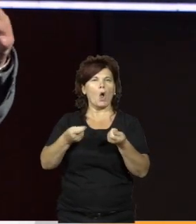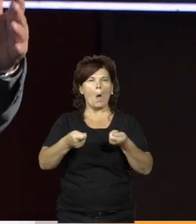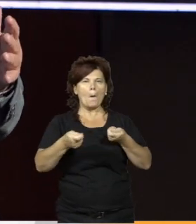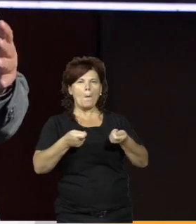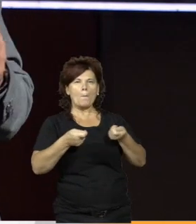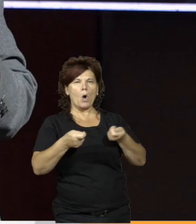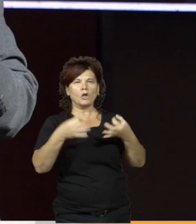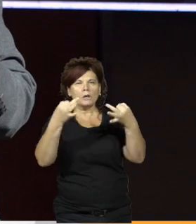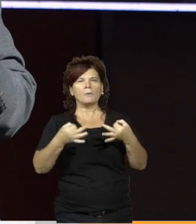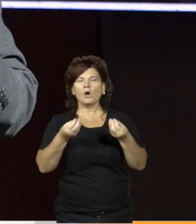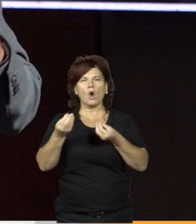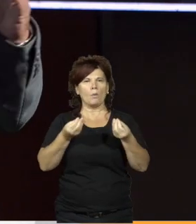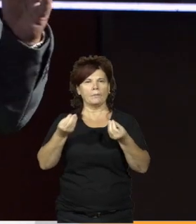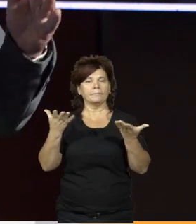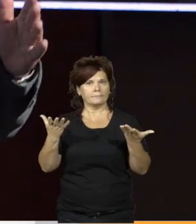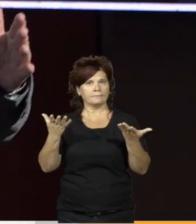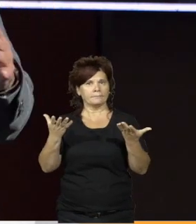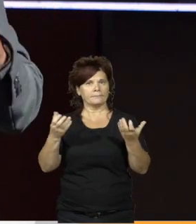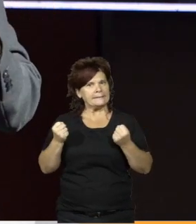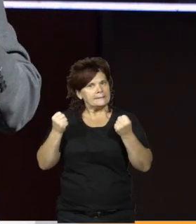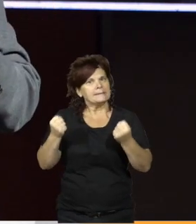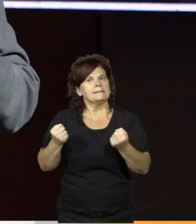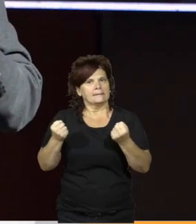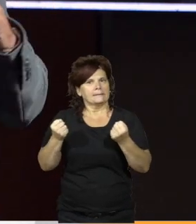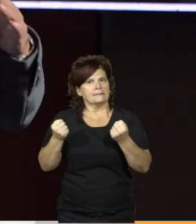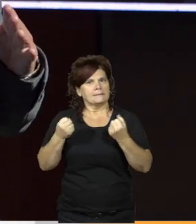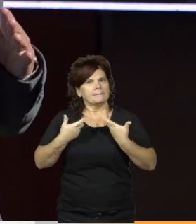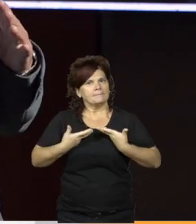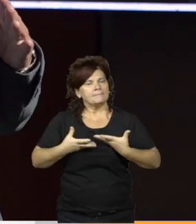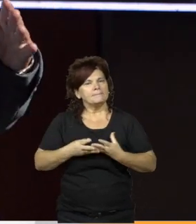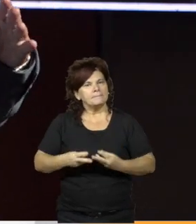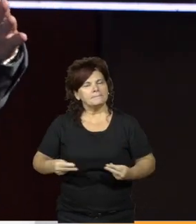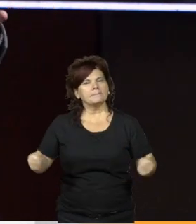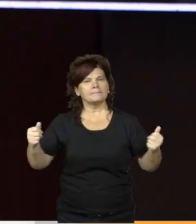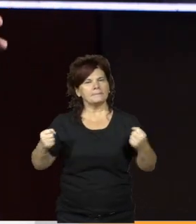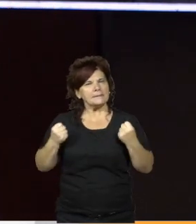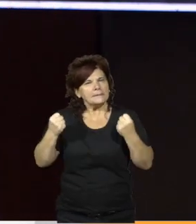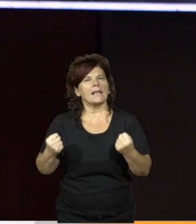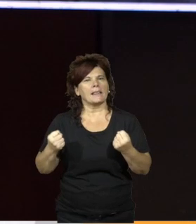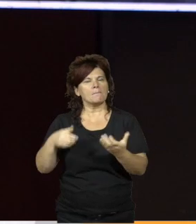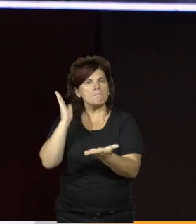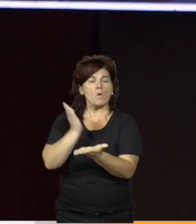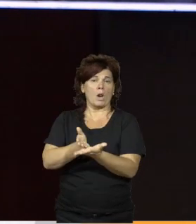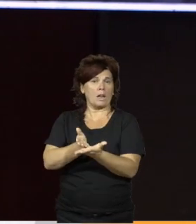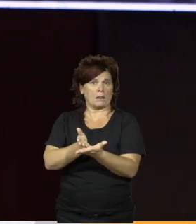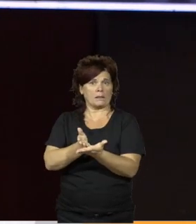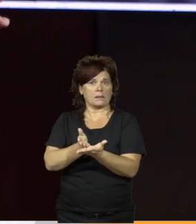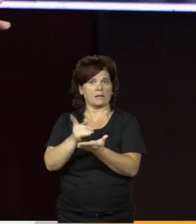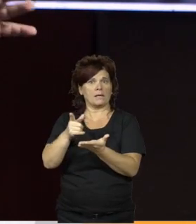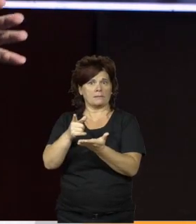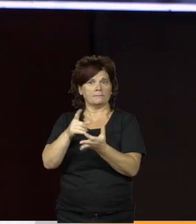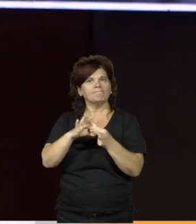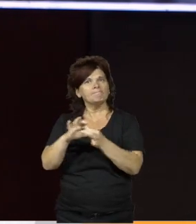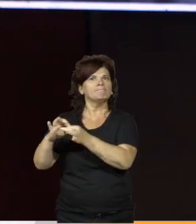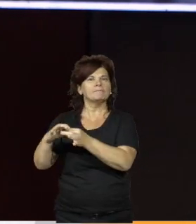Realmente tratar de apaciguar, de tratar de que las multas sean un elemento